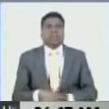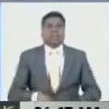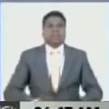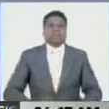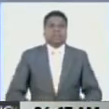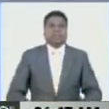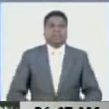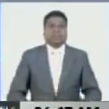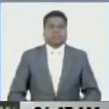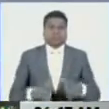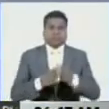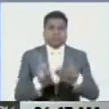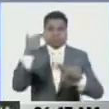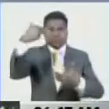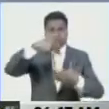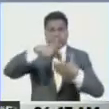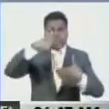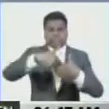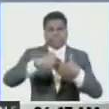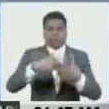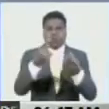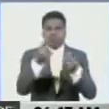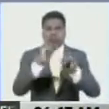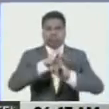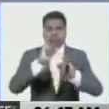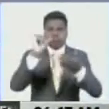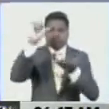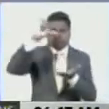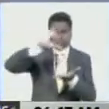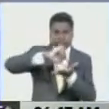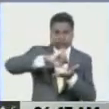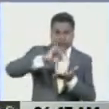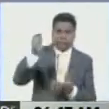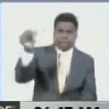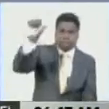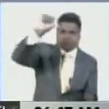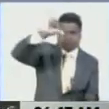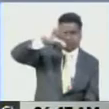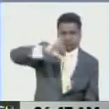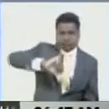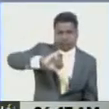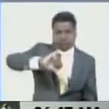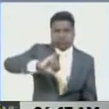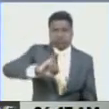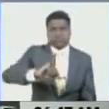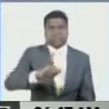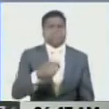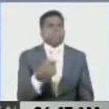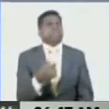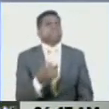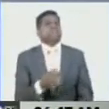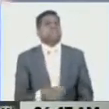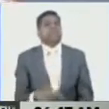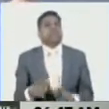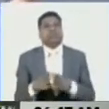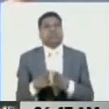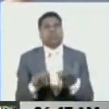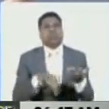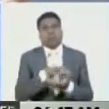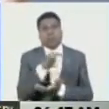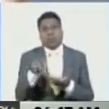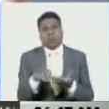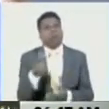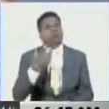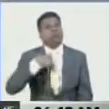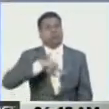Esa caída de los precios de petróleo, para finalizar la idea, ha generado grandes perturbaciones en la economía nacional y estamos viviendo